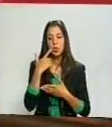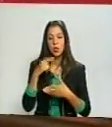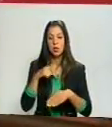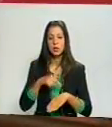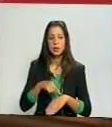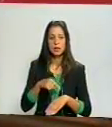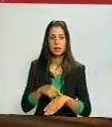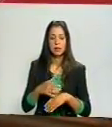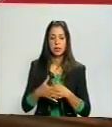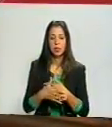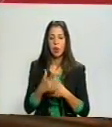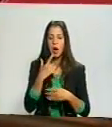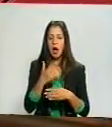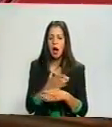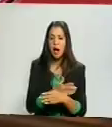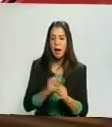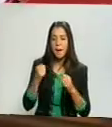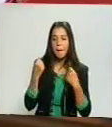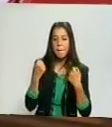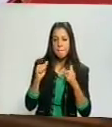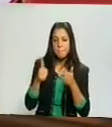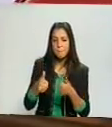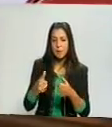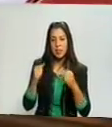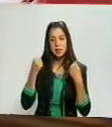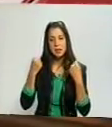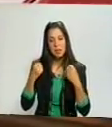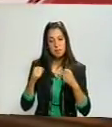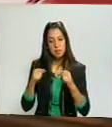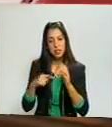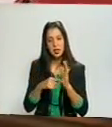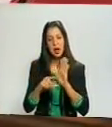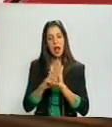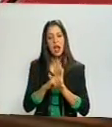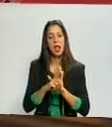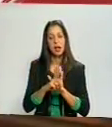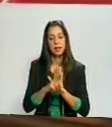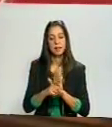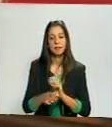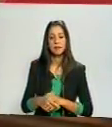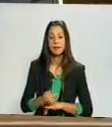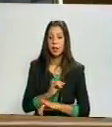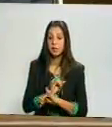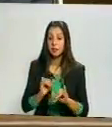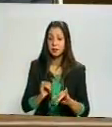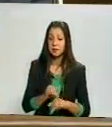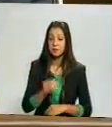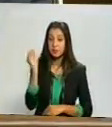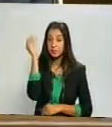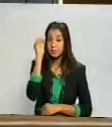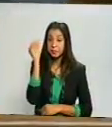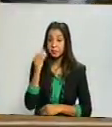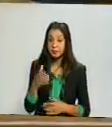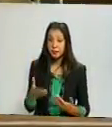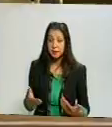curso a la entrada en vigencia de esta ley constitucional. Es todo, presidente. En